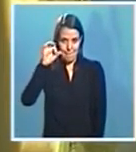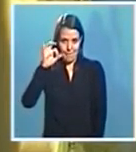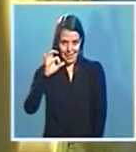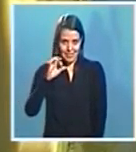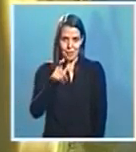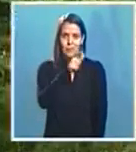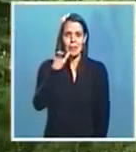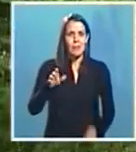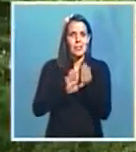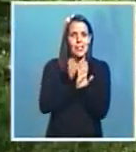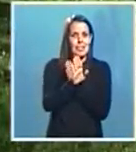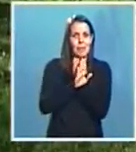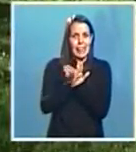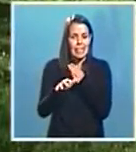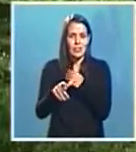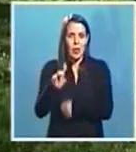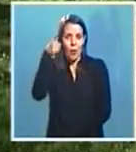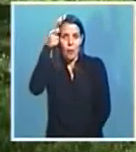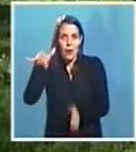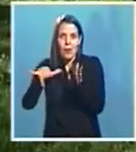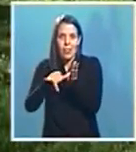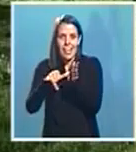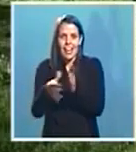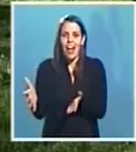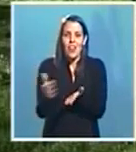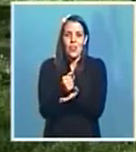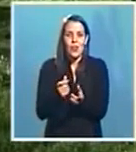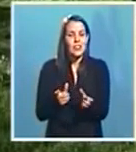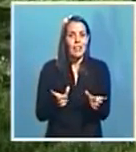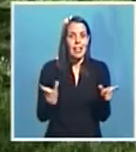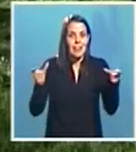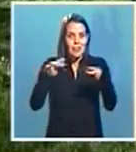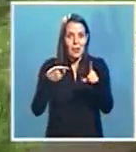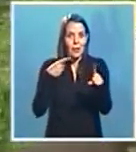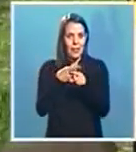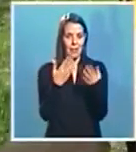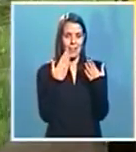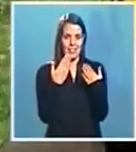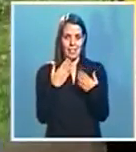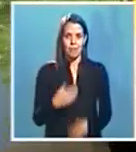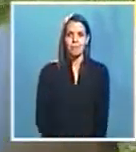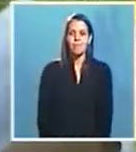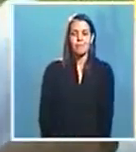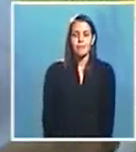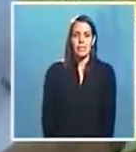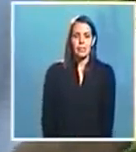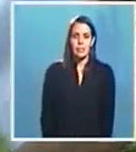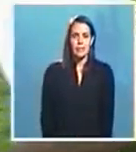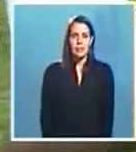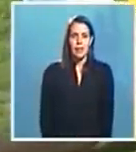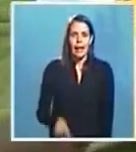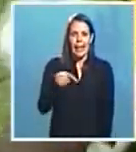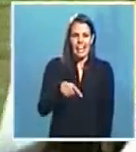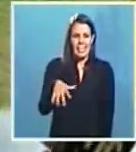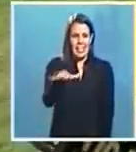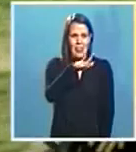das aldeas de Vaqueriza, Remonde e Vilar xuntáronse este mércores no lugar para recibir a obra. Había un